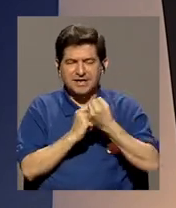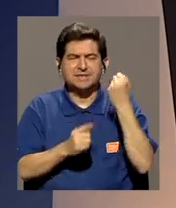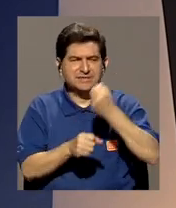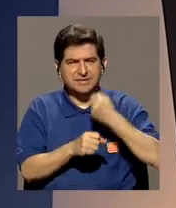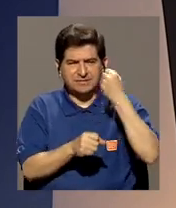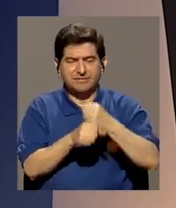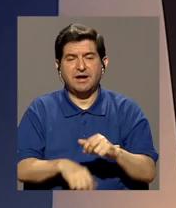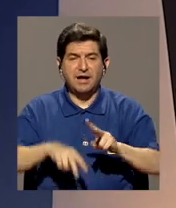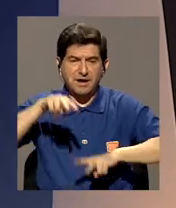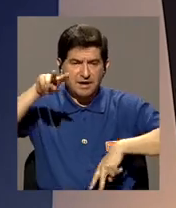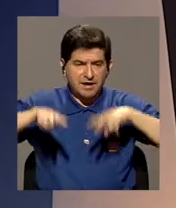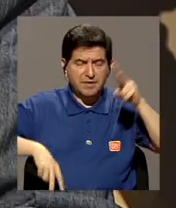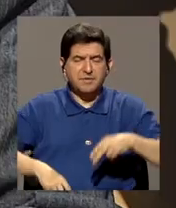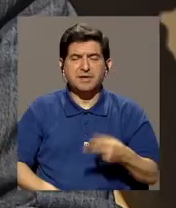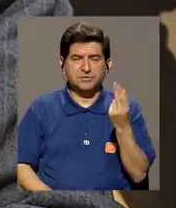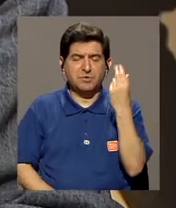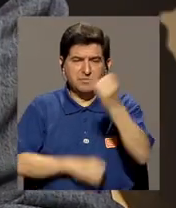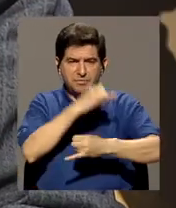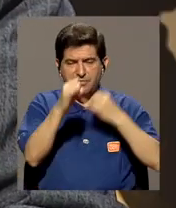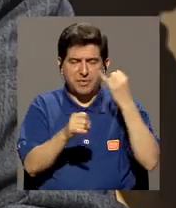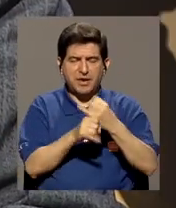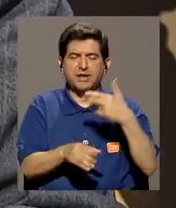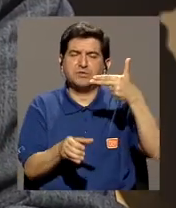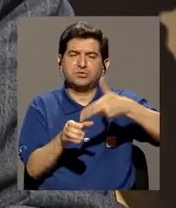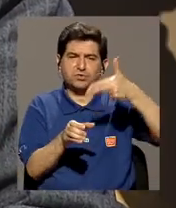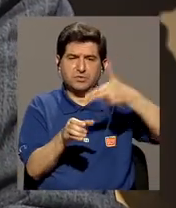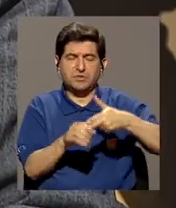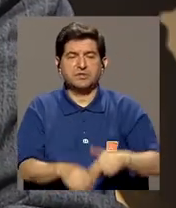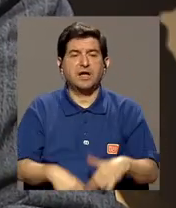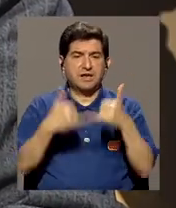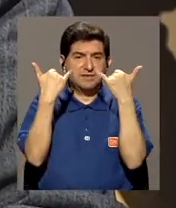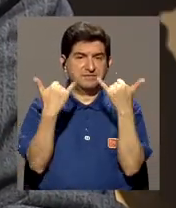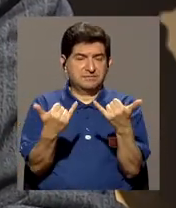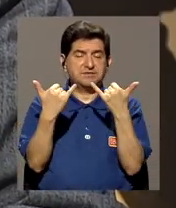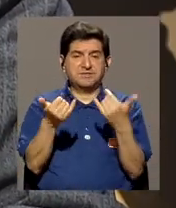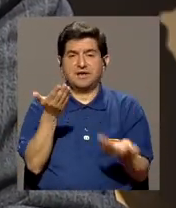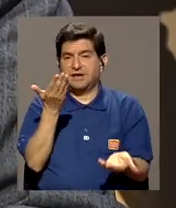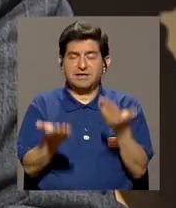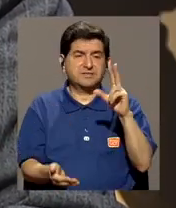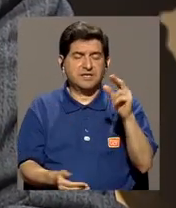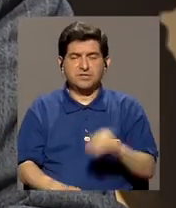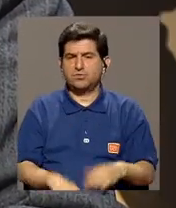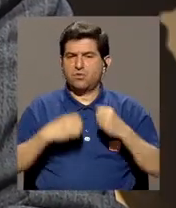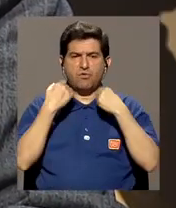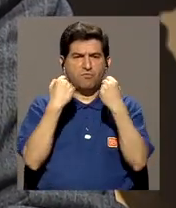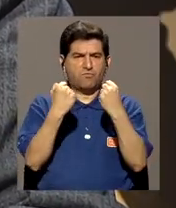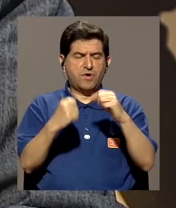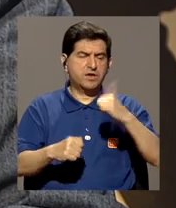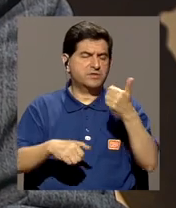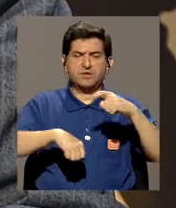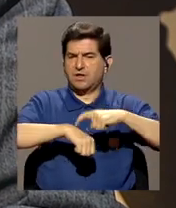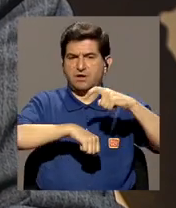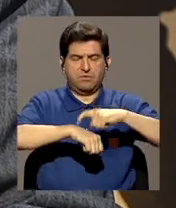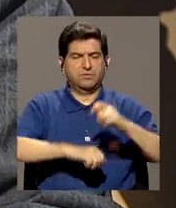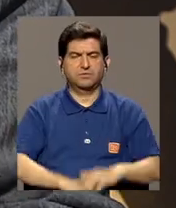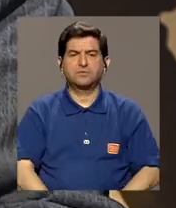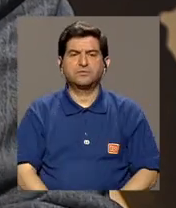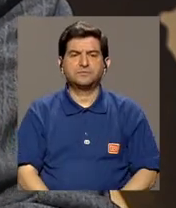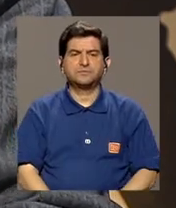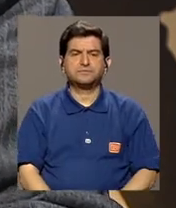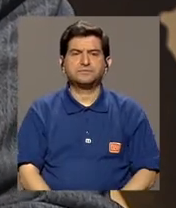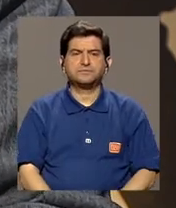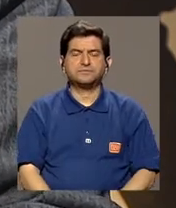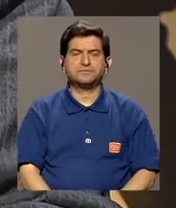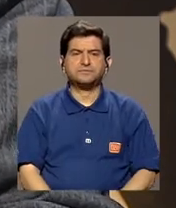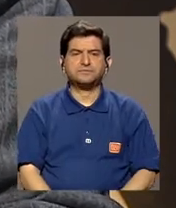hay que hay que trabajar la variación de los precios internacionales del petróleo ya no va a ser tan abrupta como ha sido en otro tiempo ver ahora